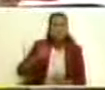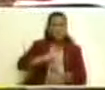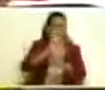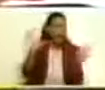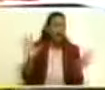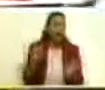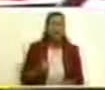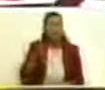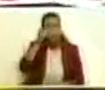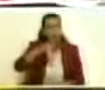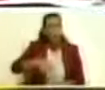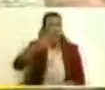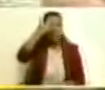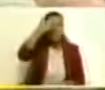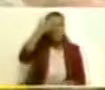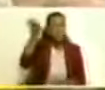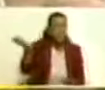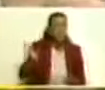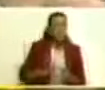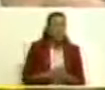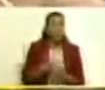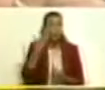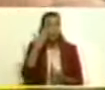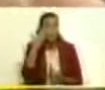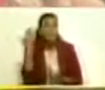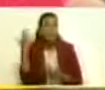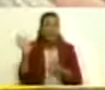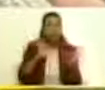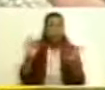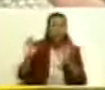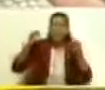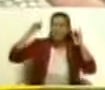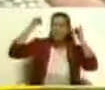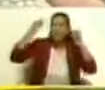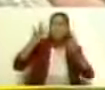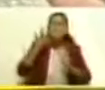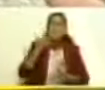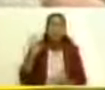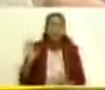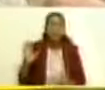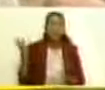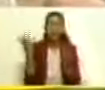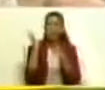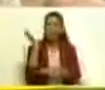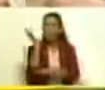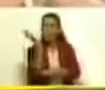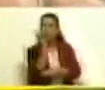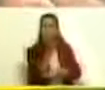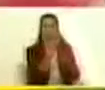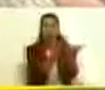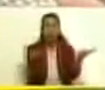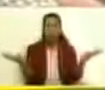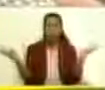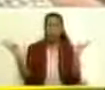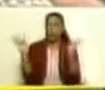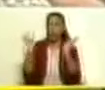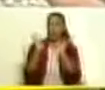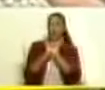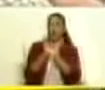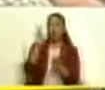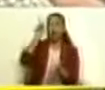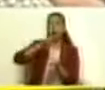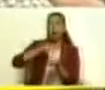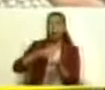completamente claro. Cuando vemos el día en el que estamos celebrando este evento y vemos estas imágenes que tenemos